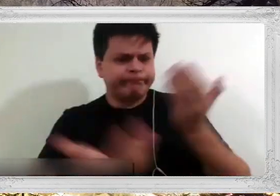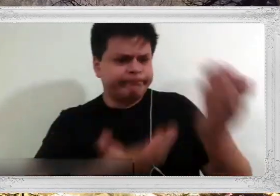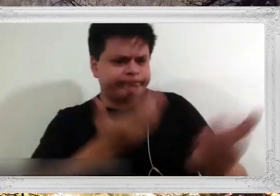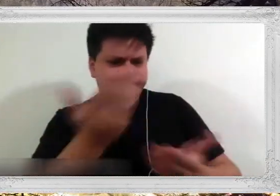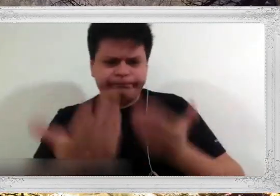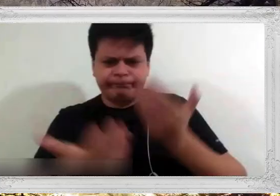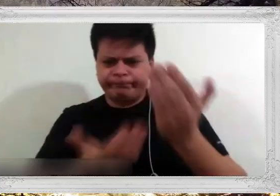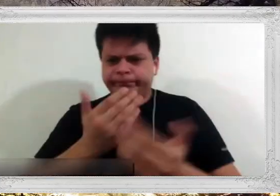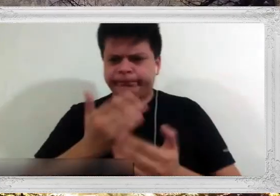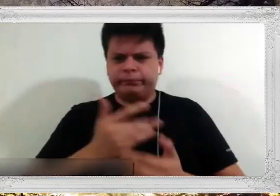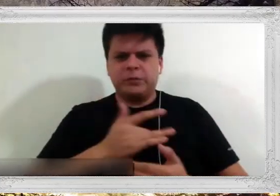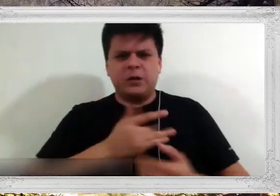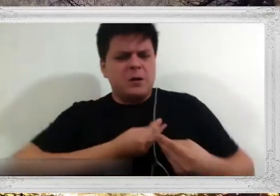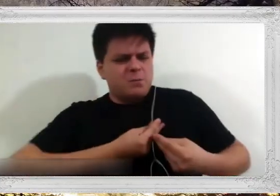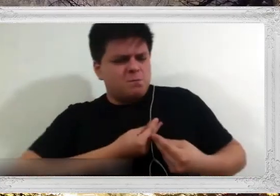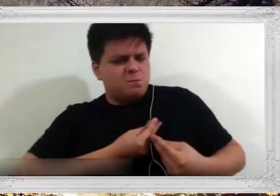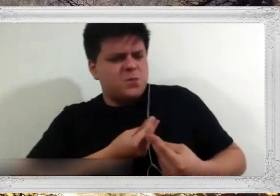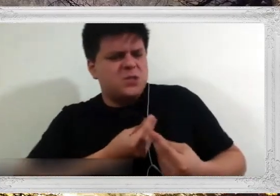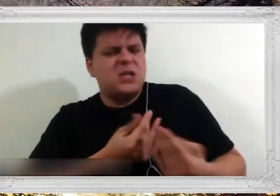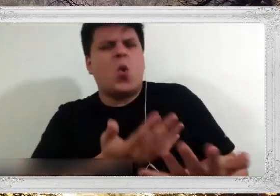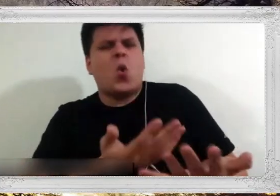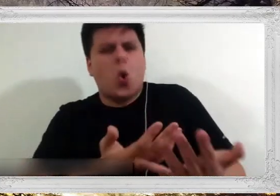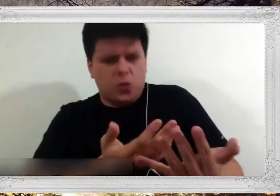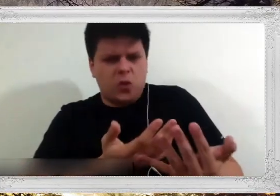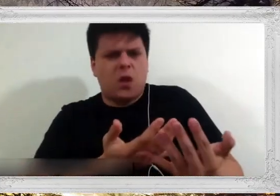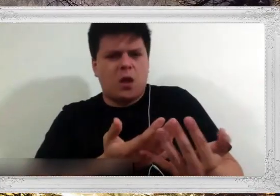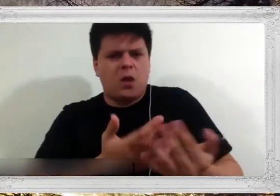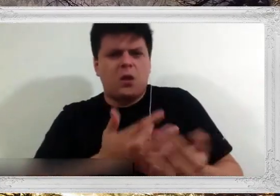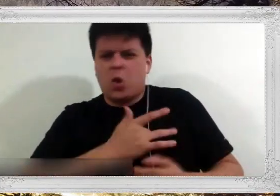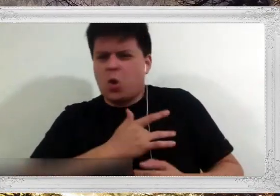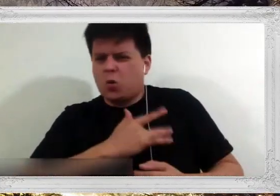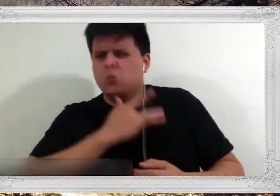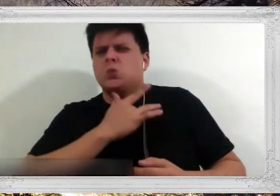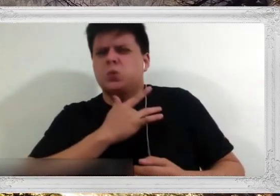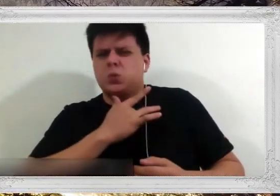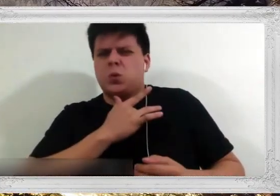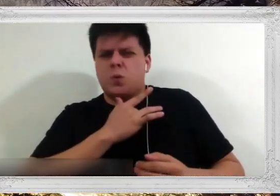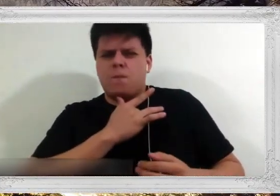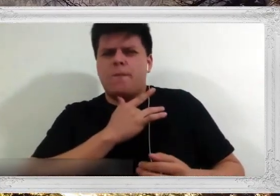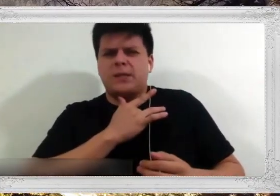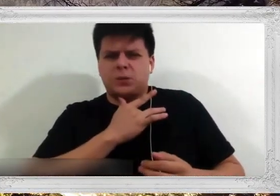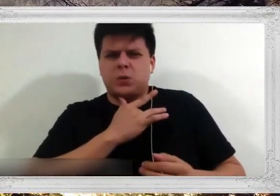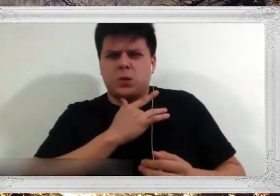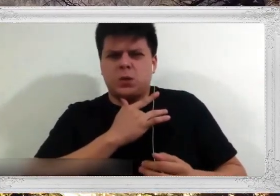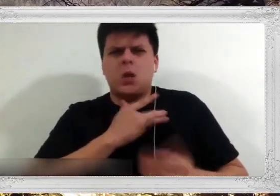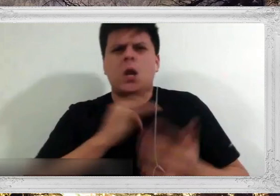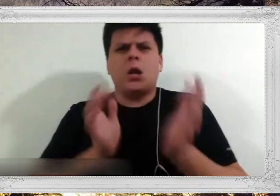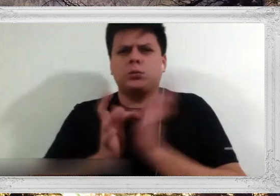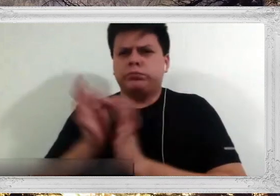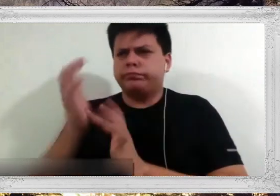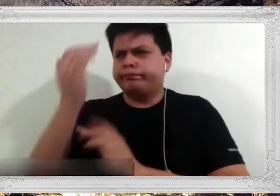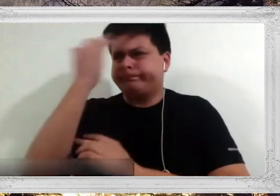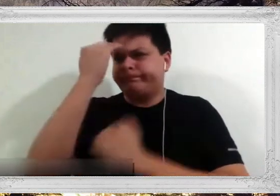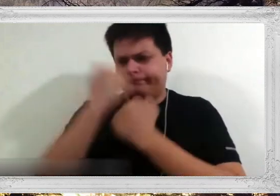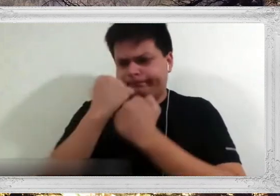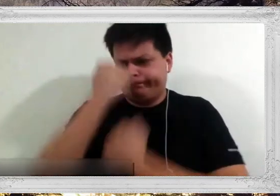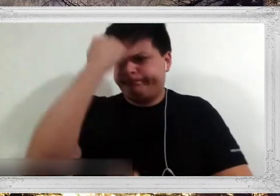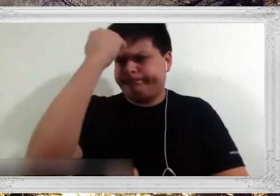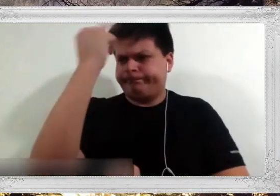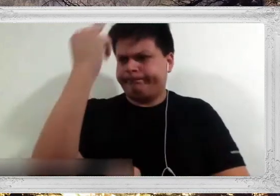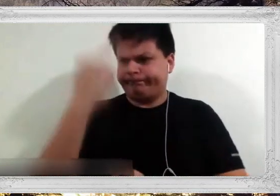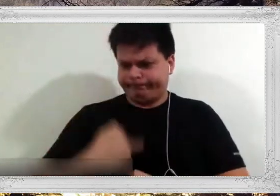Ha experimentado directamente nuestras dificultades. Conoce desde dentro nuestra condición humana.